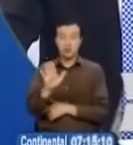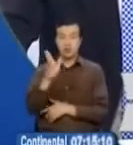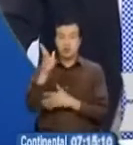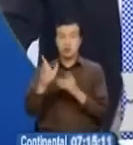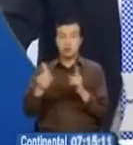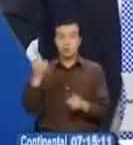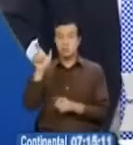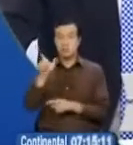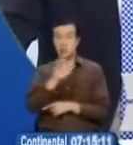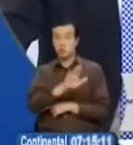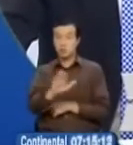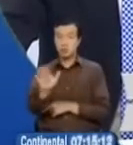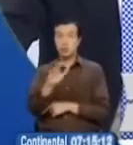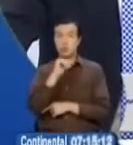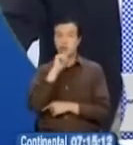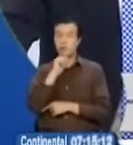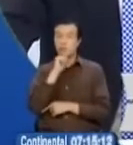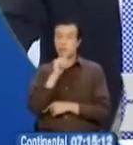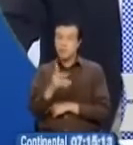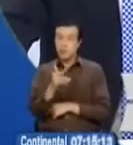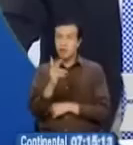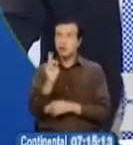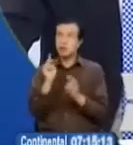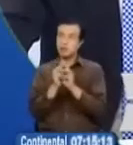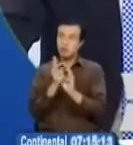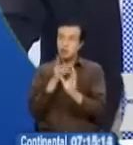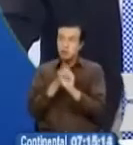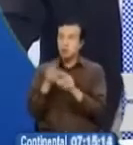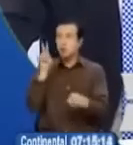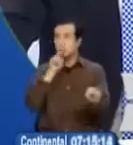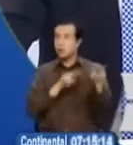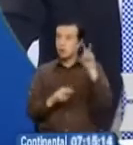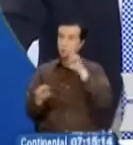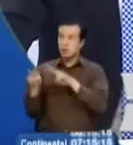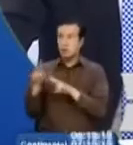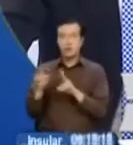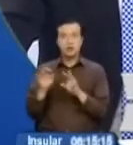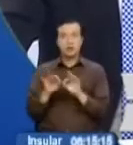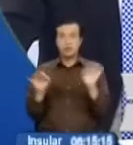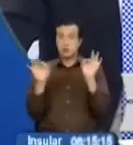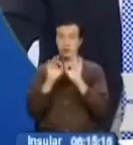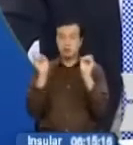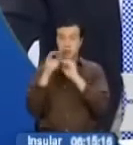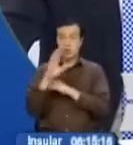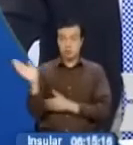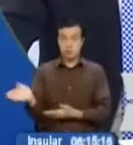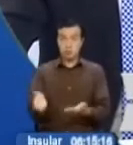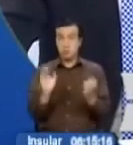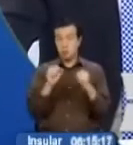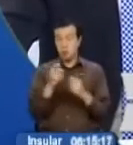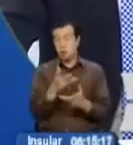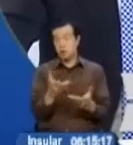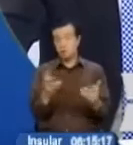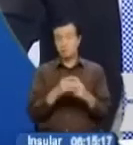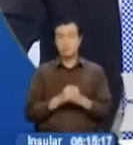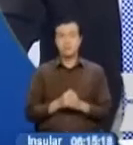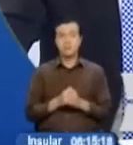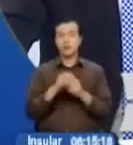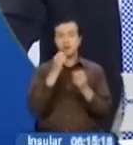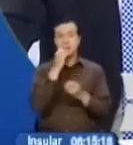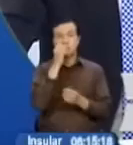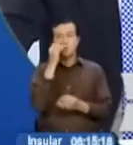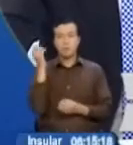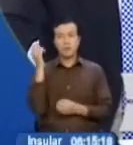no tienen la posibilidad de llegar al evento y recorrerlo, que, como insisto, es de manera gratuita. La